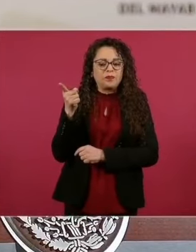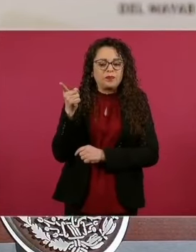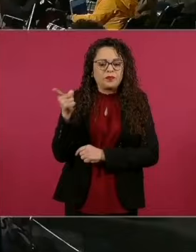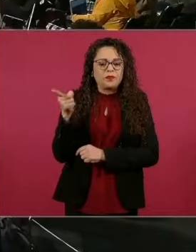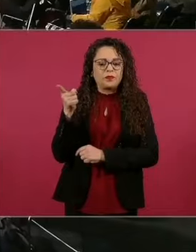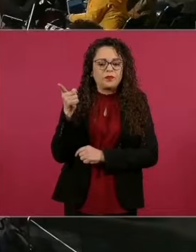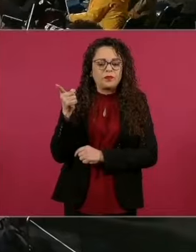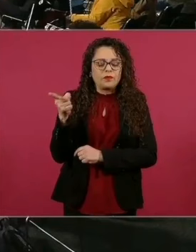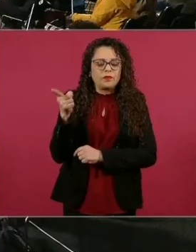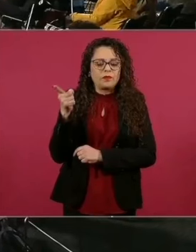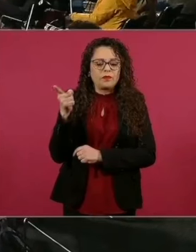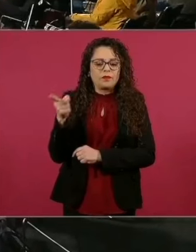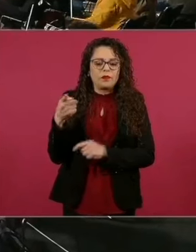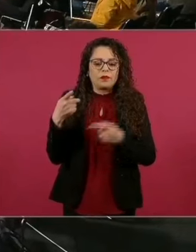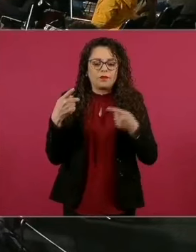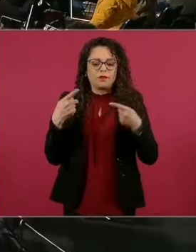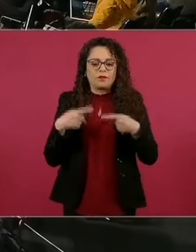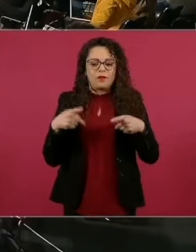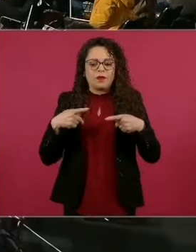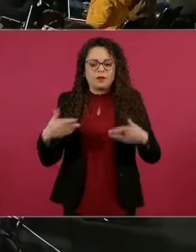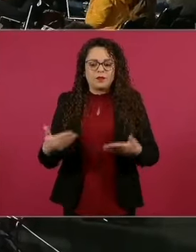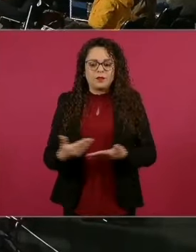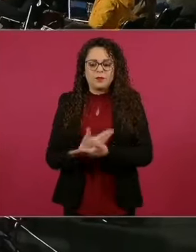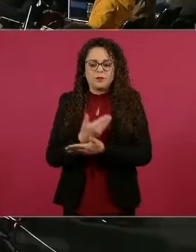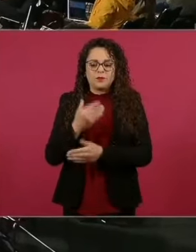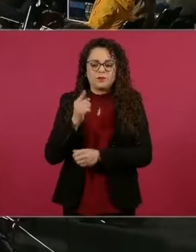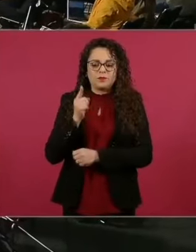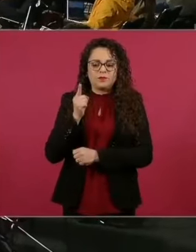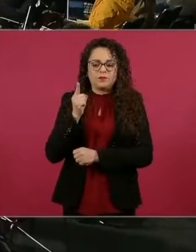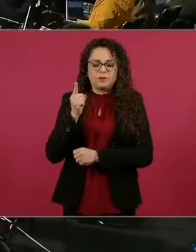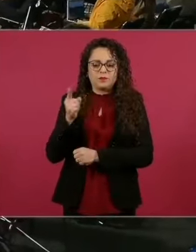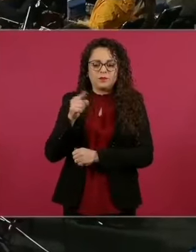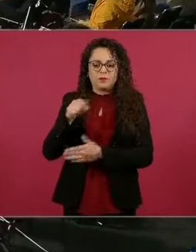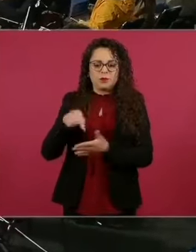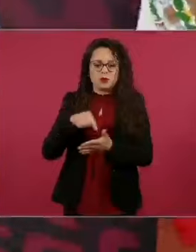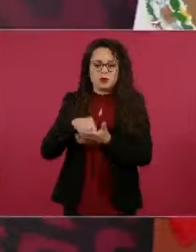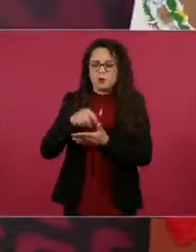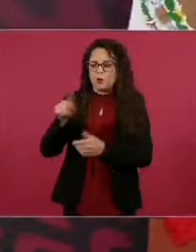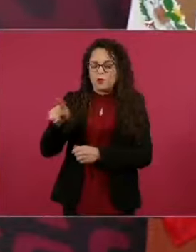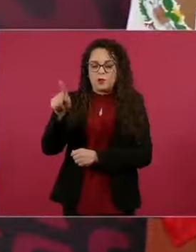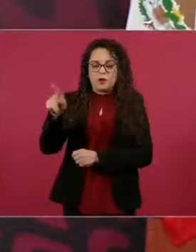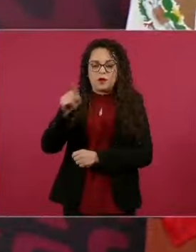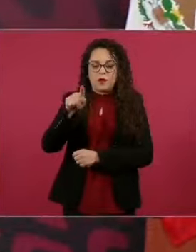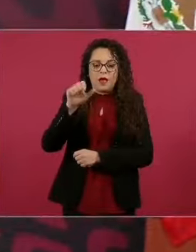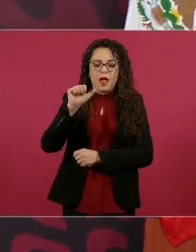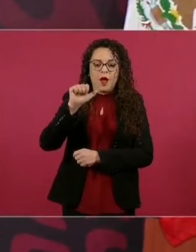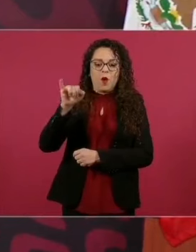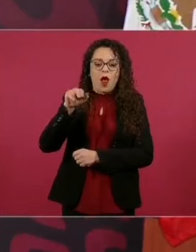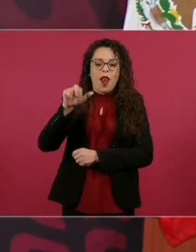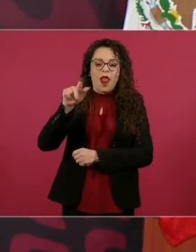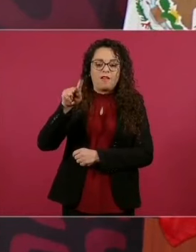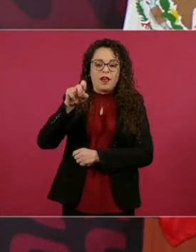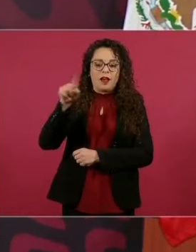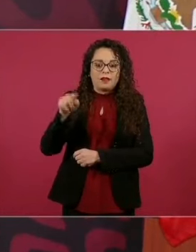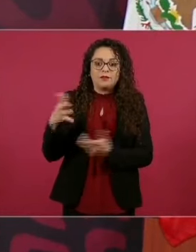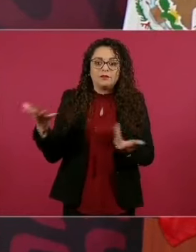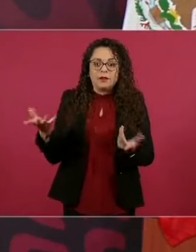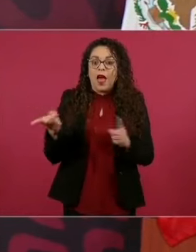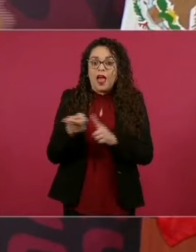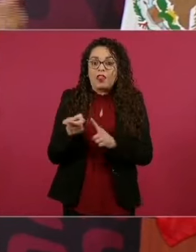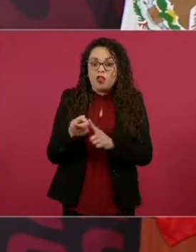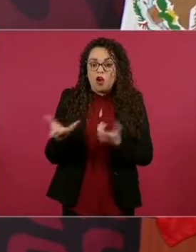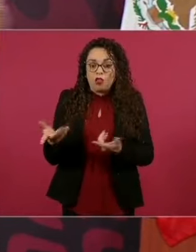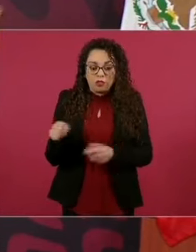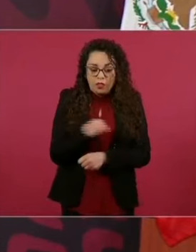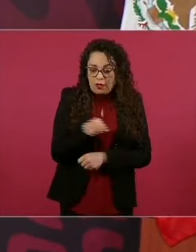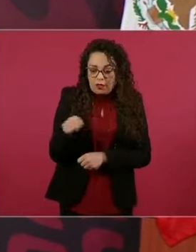decisiones de política pública en el gobierno de López Obrador, sin el suficiente sustento, decía en su carta firmada el 9 de julio del 2019,